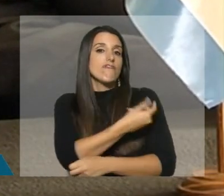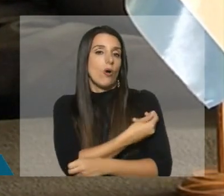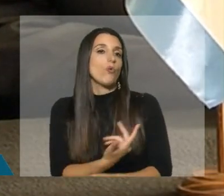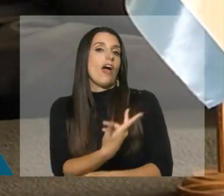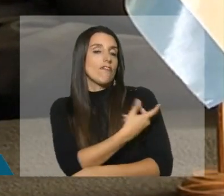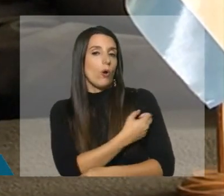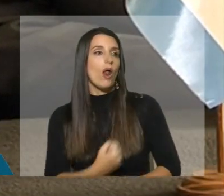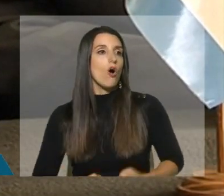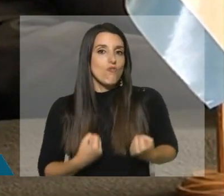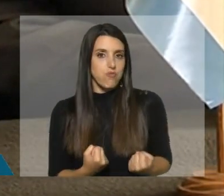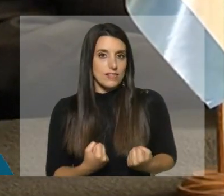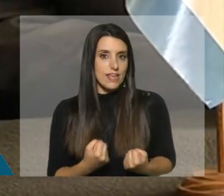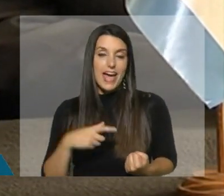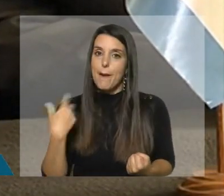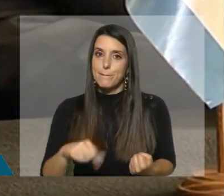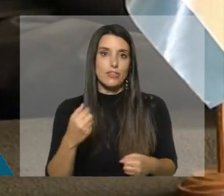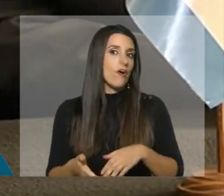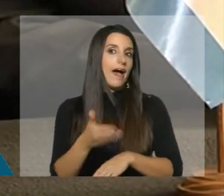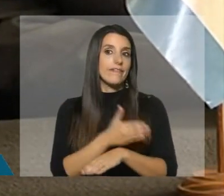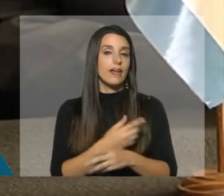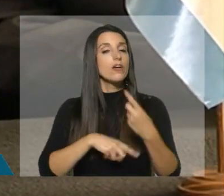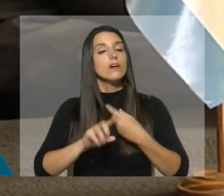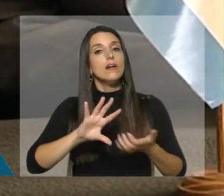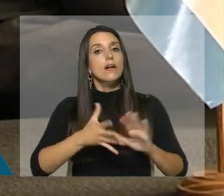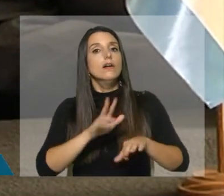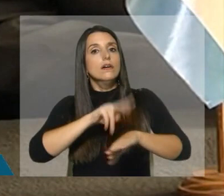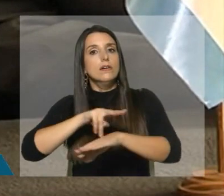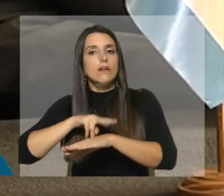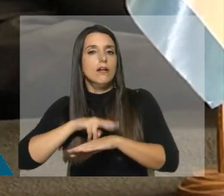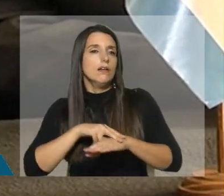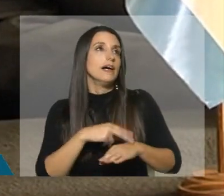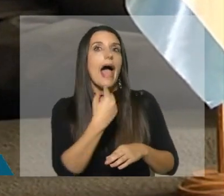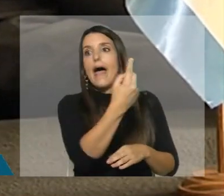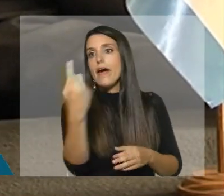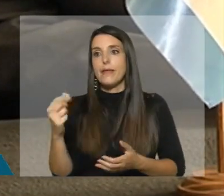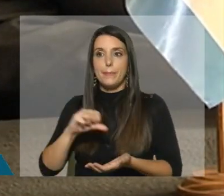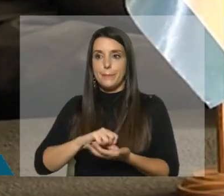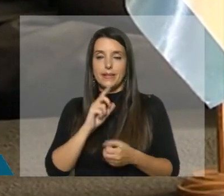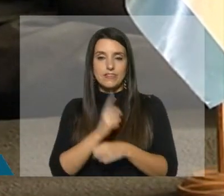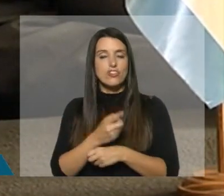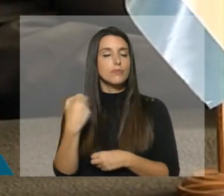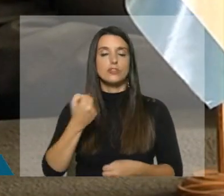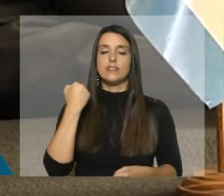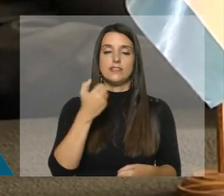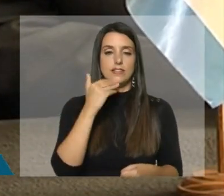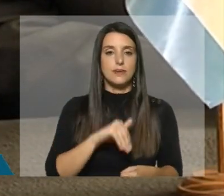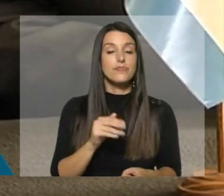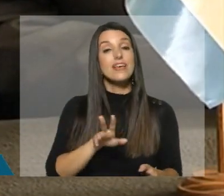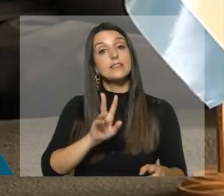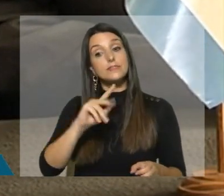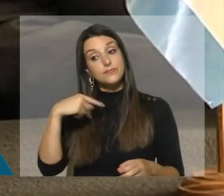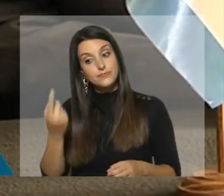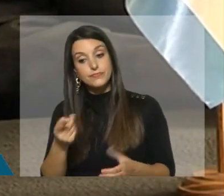la vacuna que esté disponible lo antes posible en función de las recomendaciones de cada país. Entonces, eso es muy importante. Y la